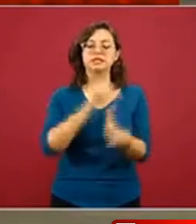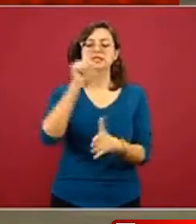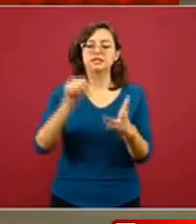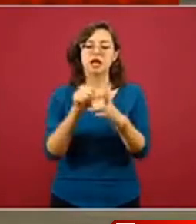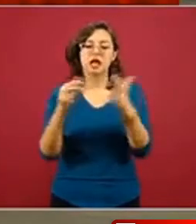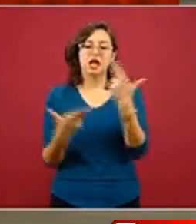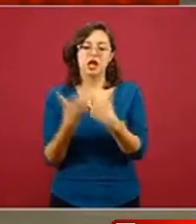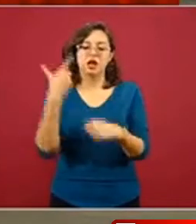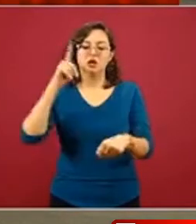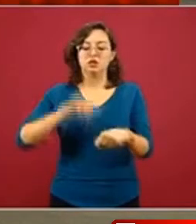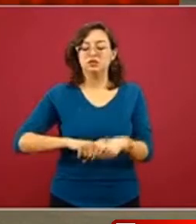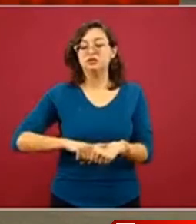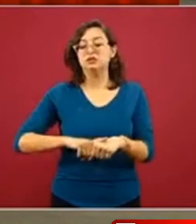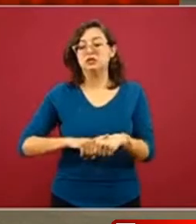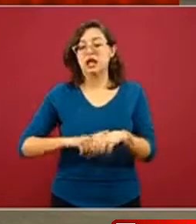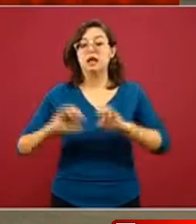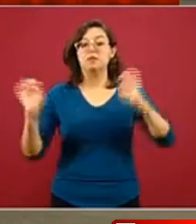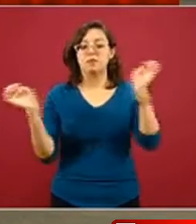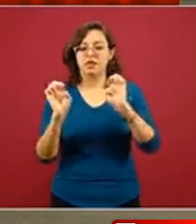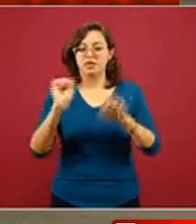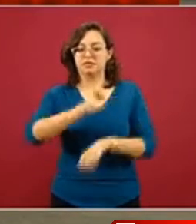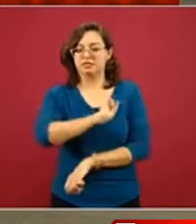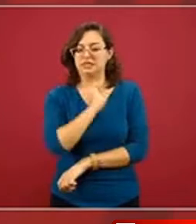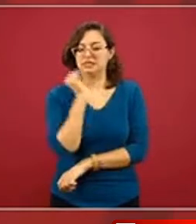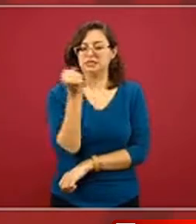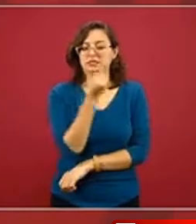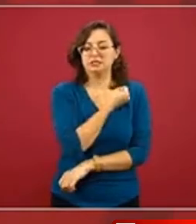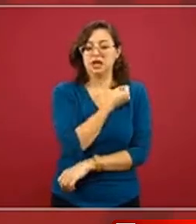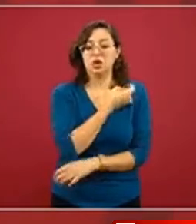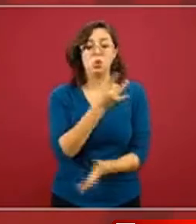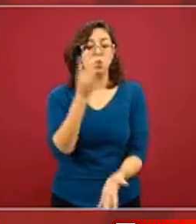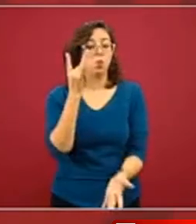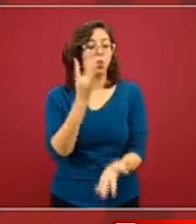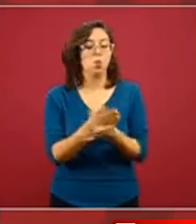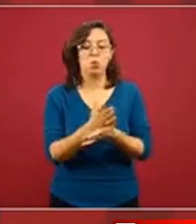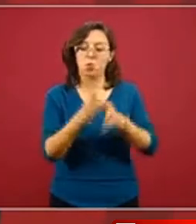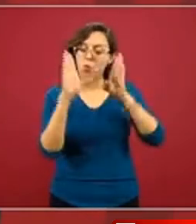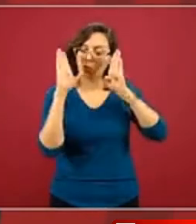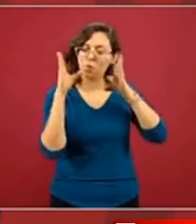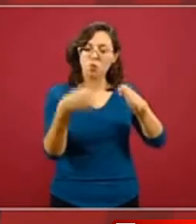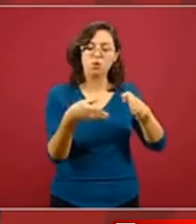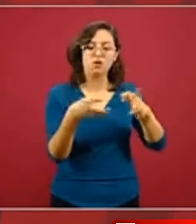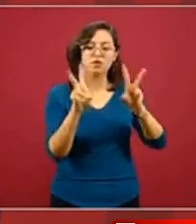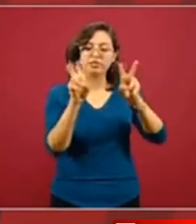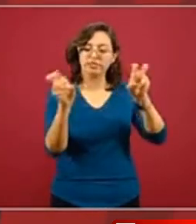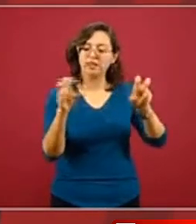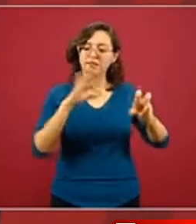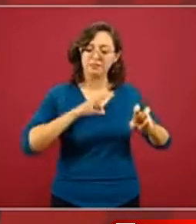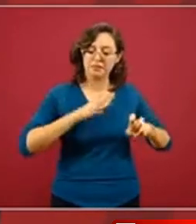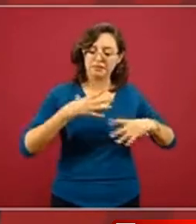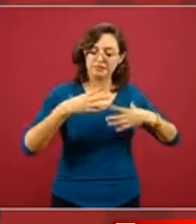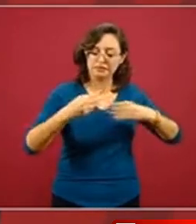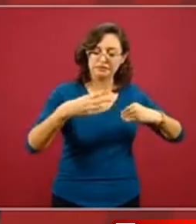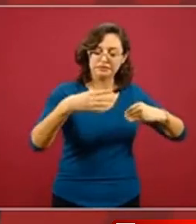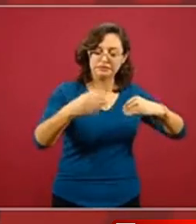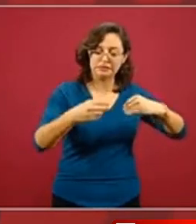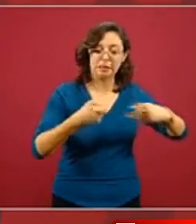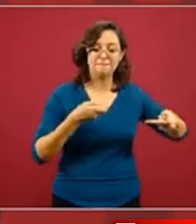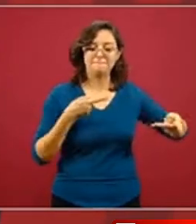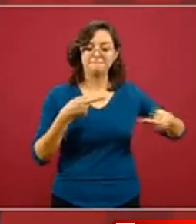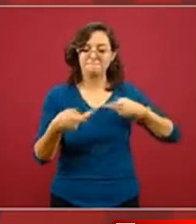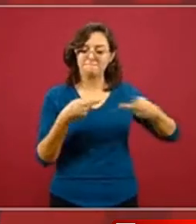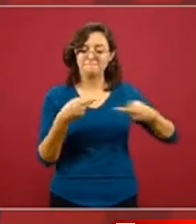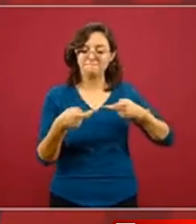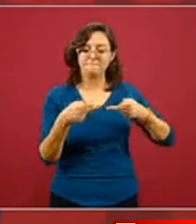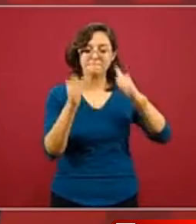para emergencias en salud que se enfocara precisamente a coordinar las capacidades de preparación y respuesta